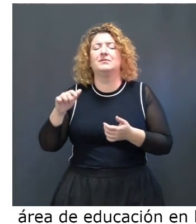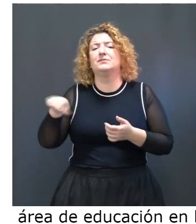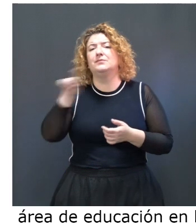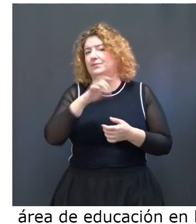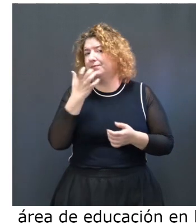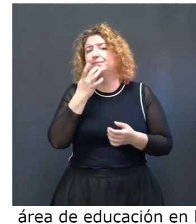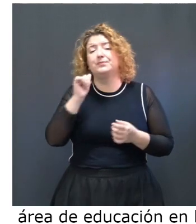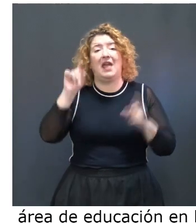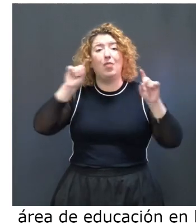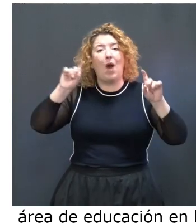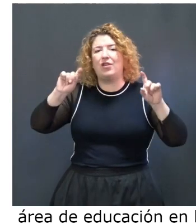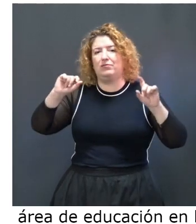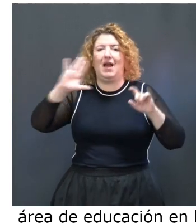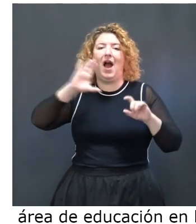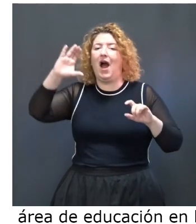en educación